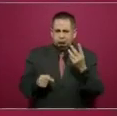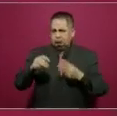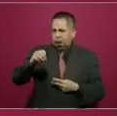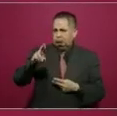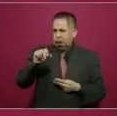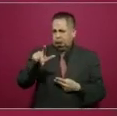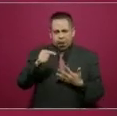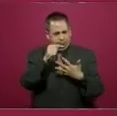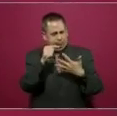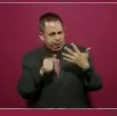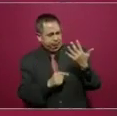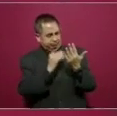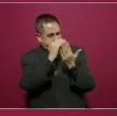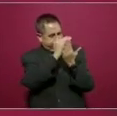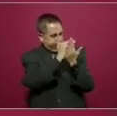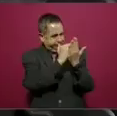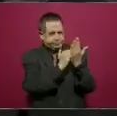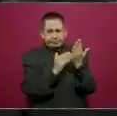ya se está